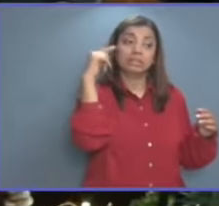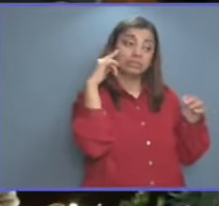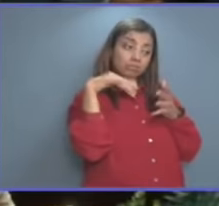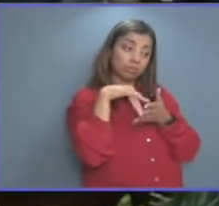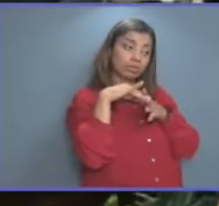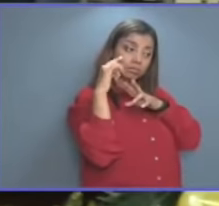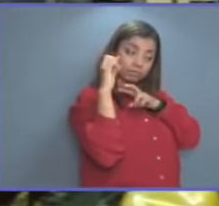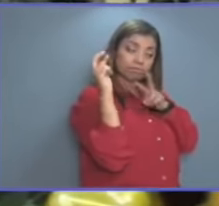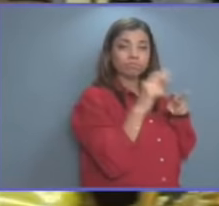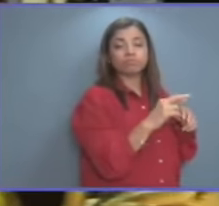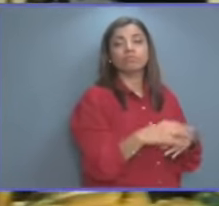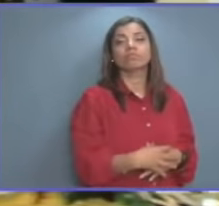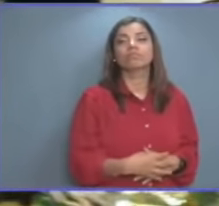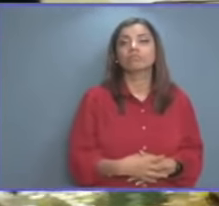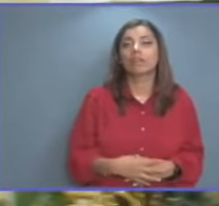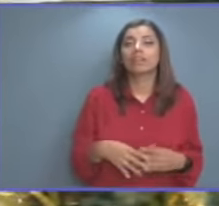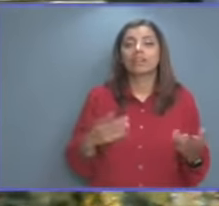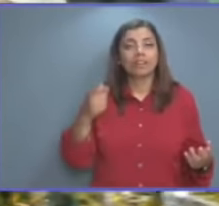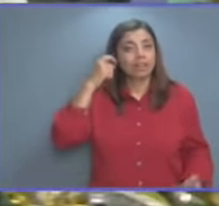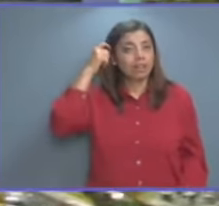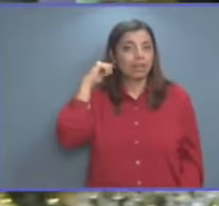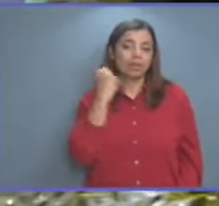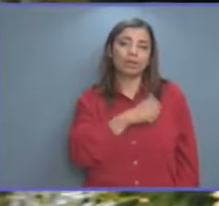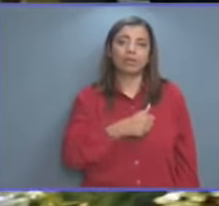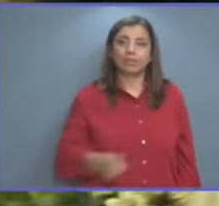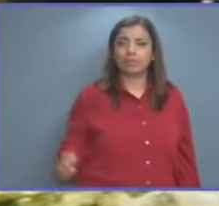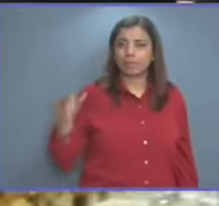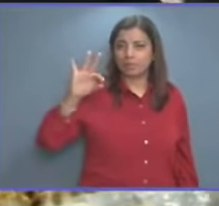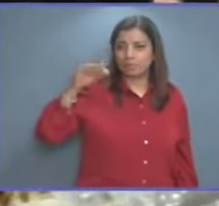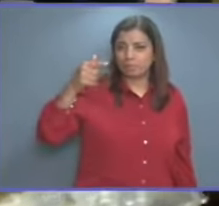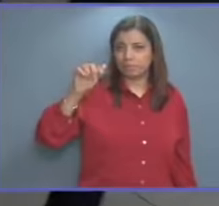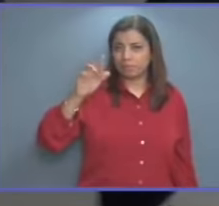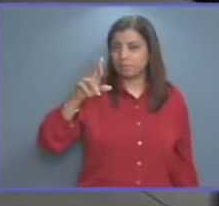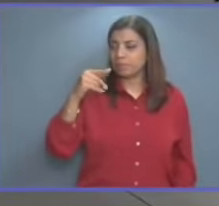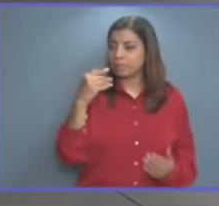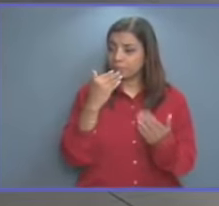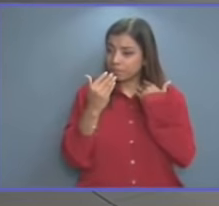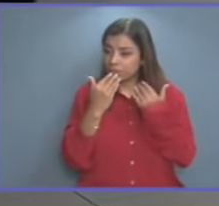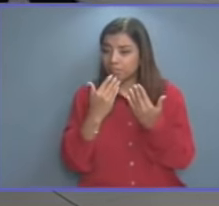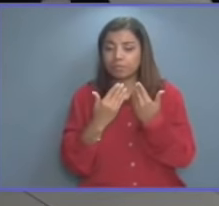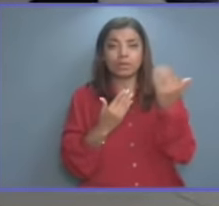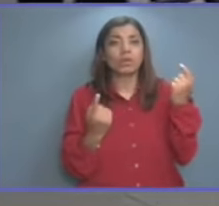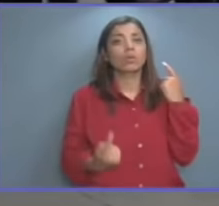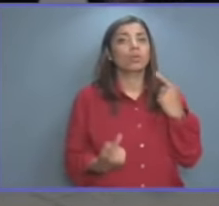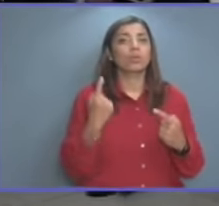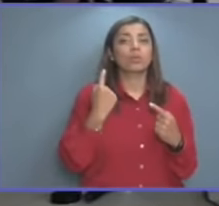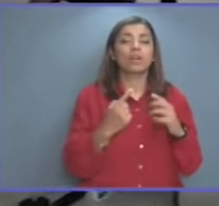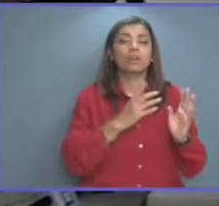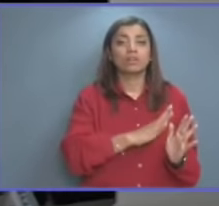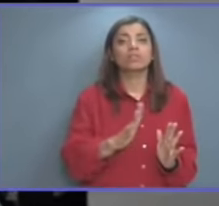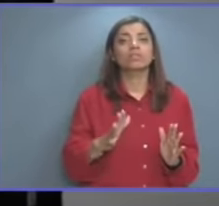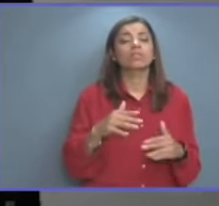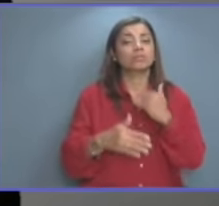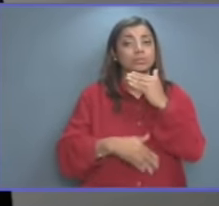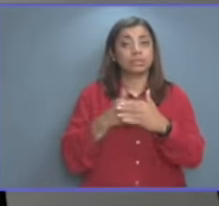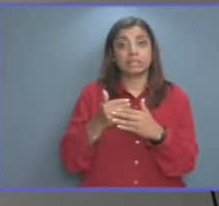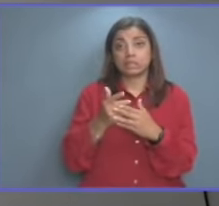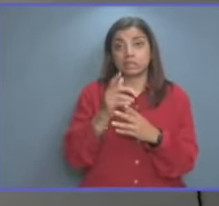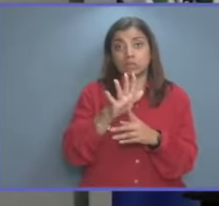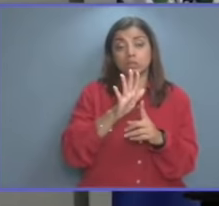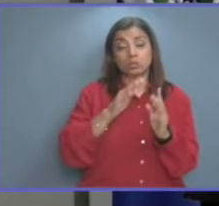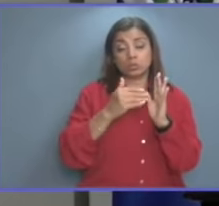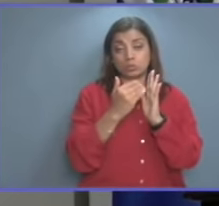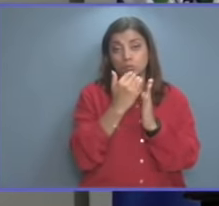el dirigente fiscal se pronunció respecto a su reelección y planteo cuál es y seguirá siendo el eje central de su gestión